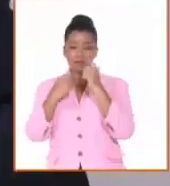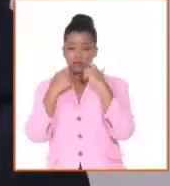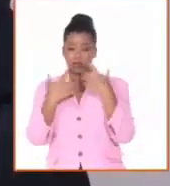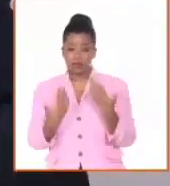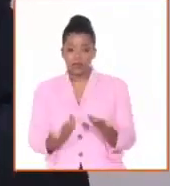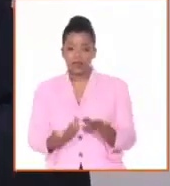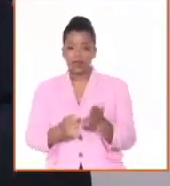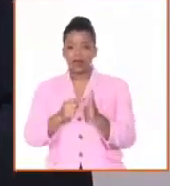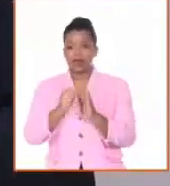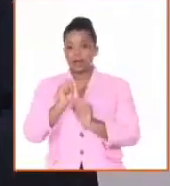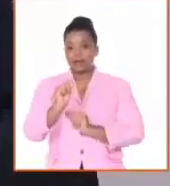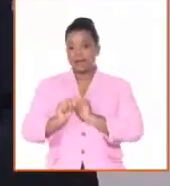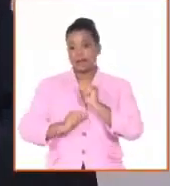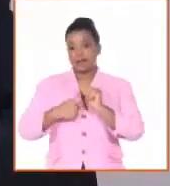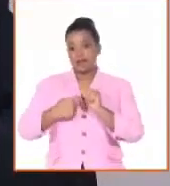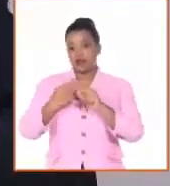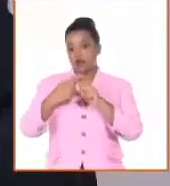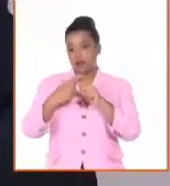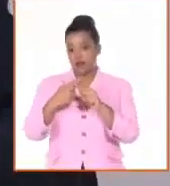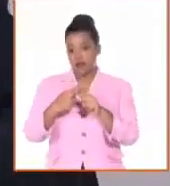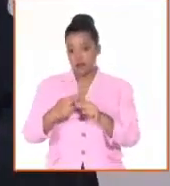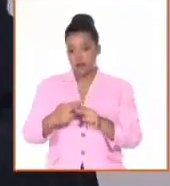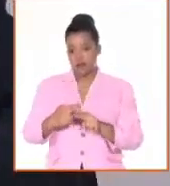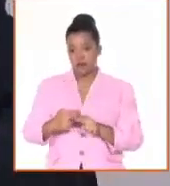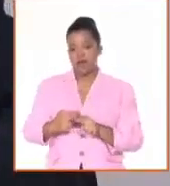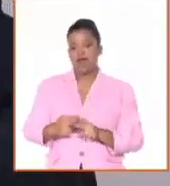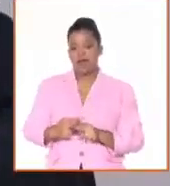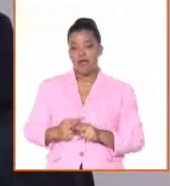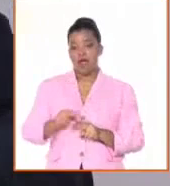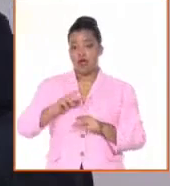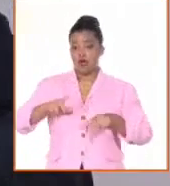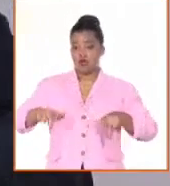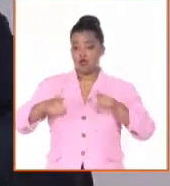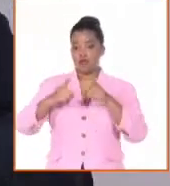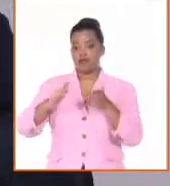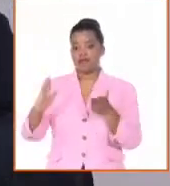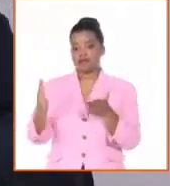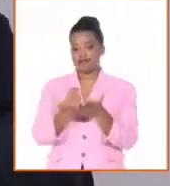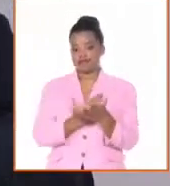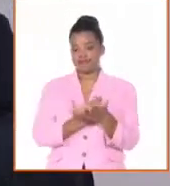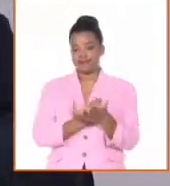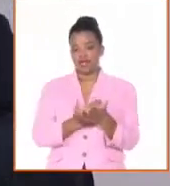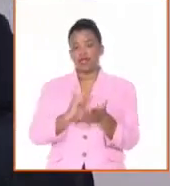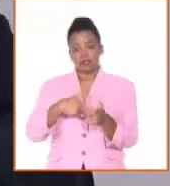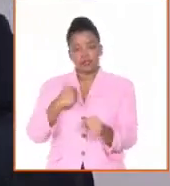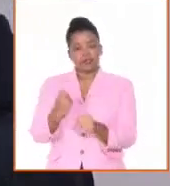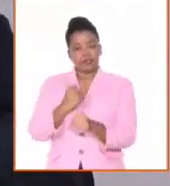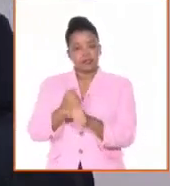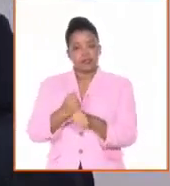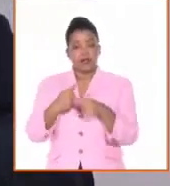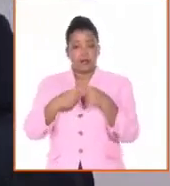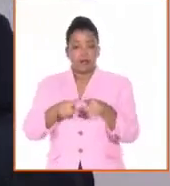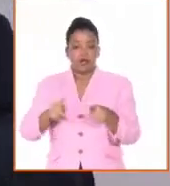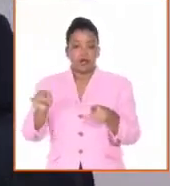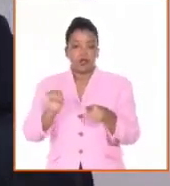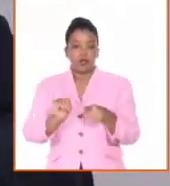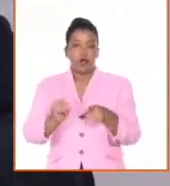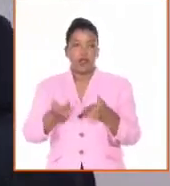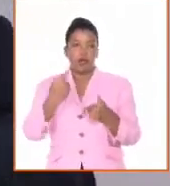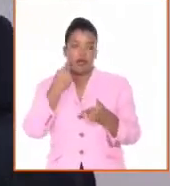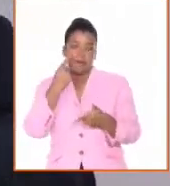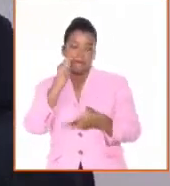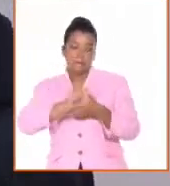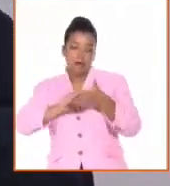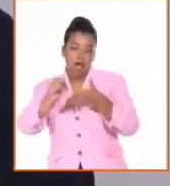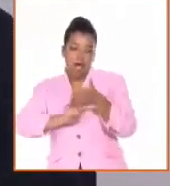y y en todo eso se está trabajando pero se está trabajando sobre la base de la estrategia que tenemos ya